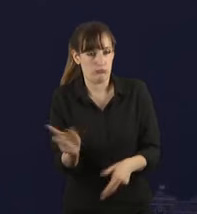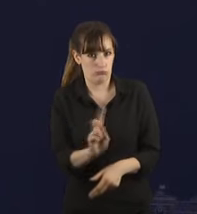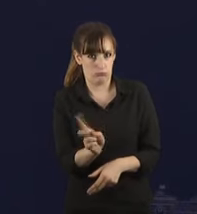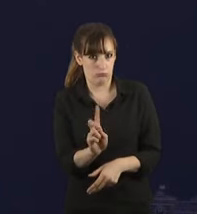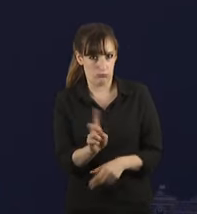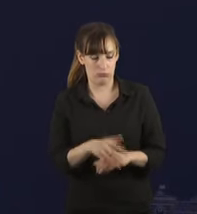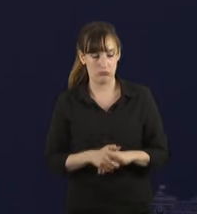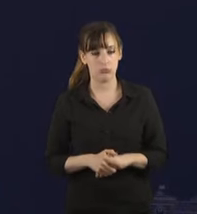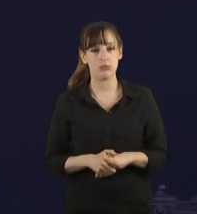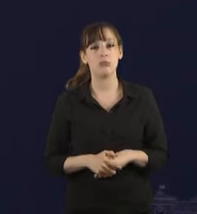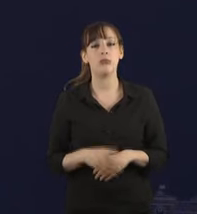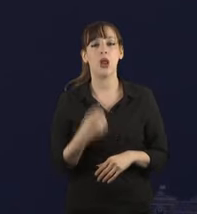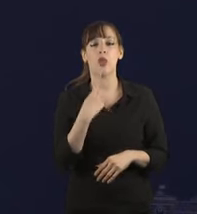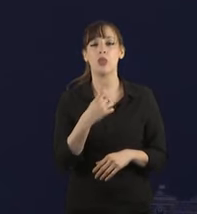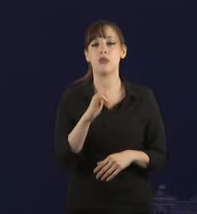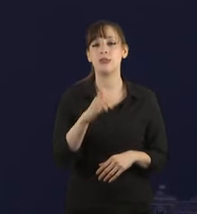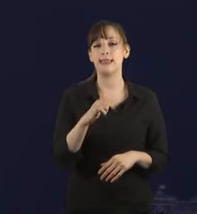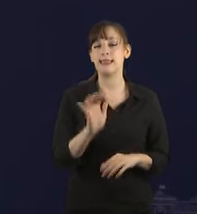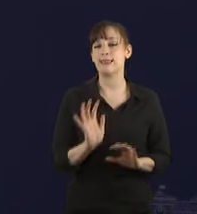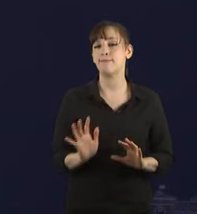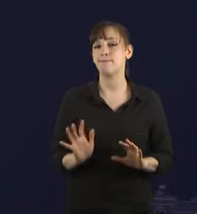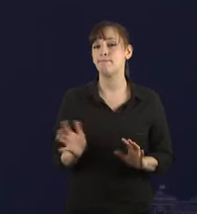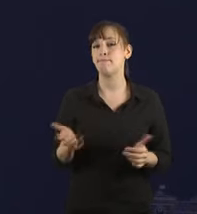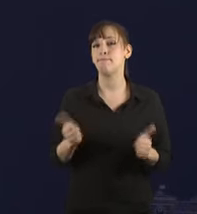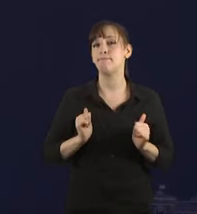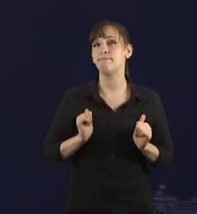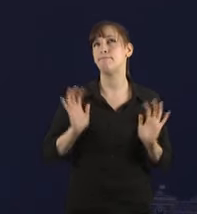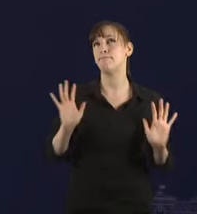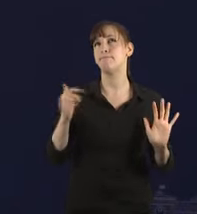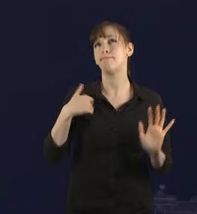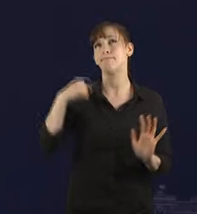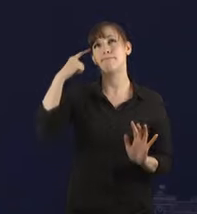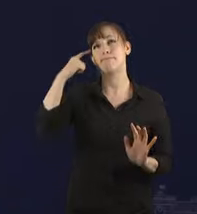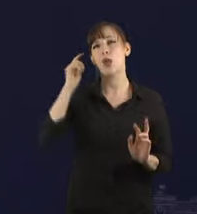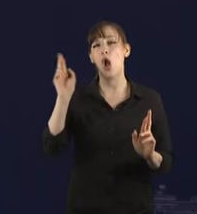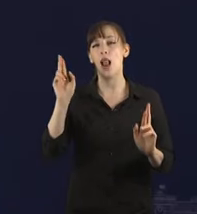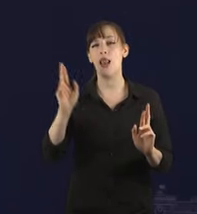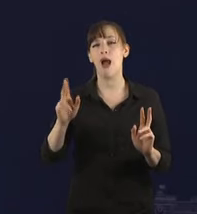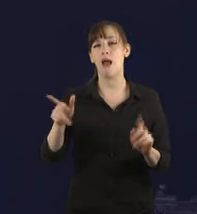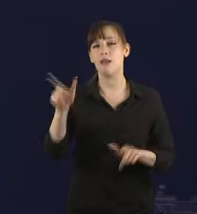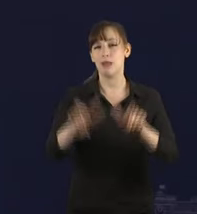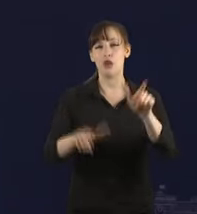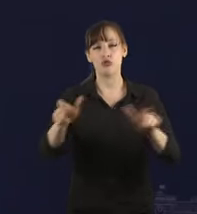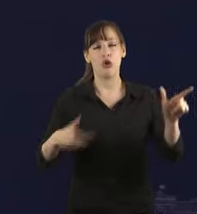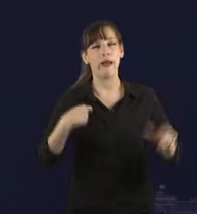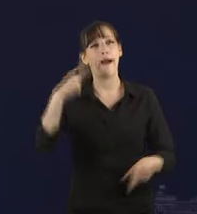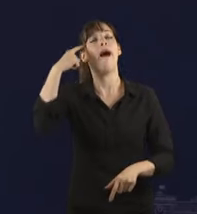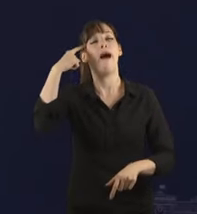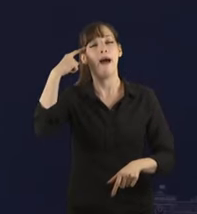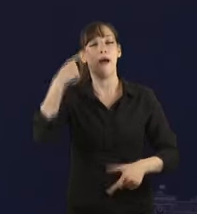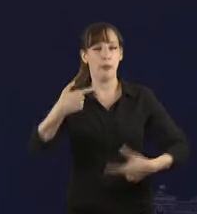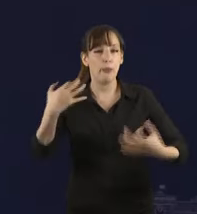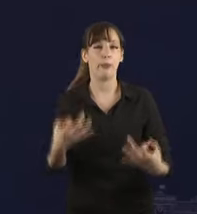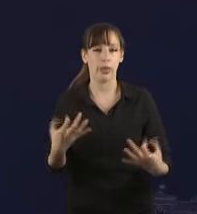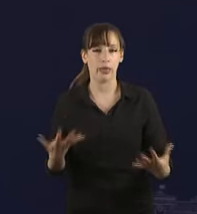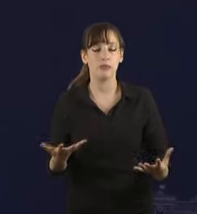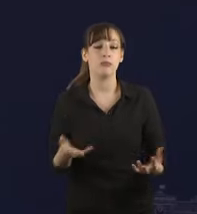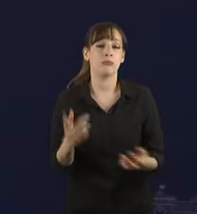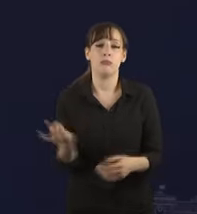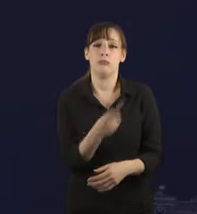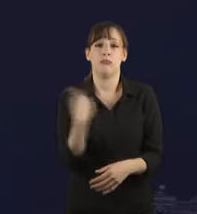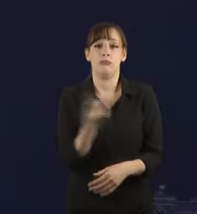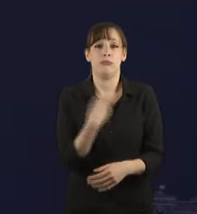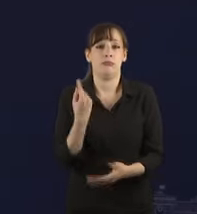decir es que la expectativa por supuesto es que Prime el sentido común que es al que vamos a apelar al que apelamos siempre y al que